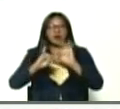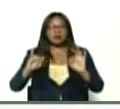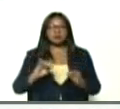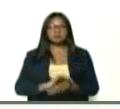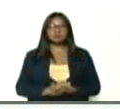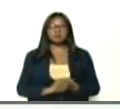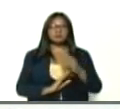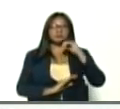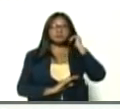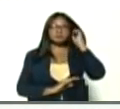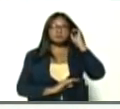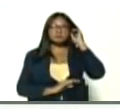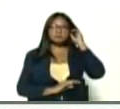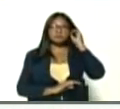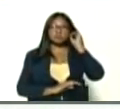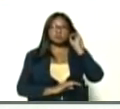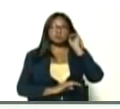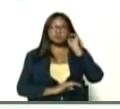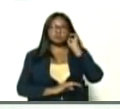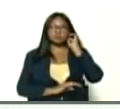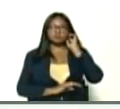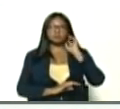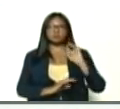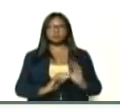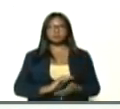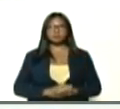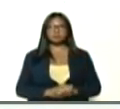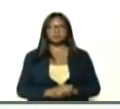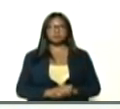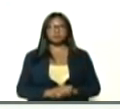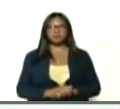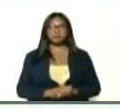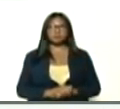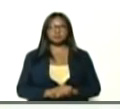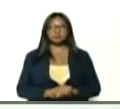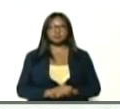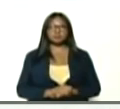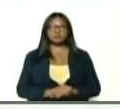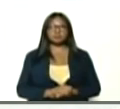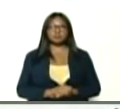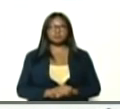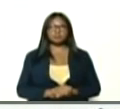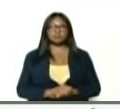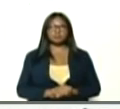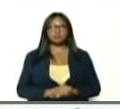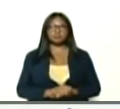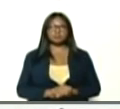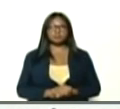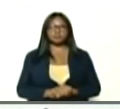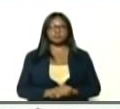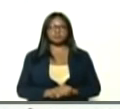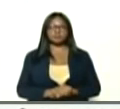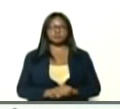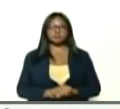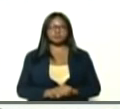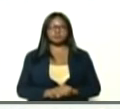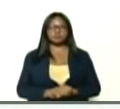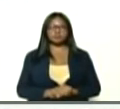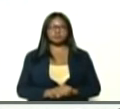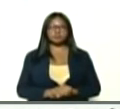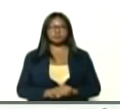la